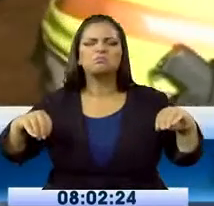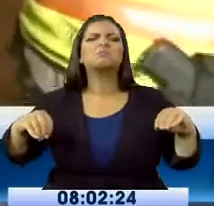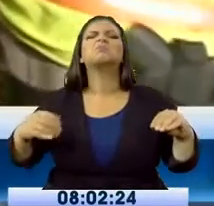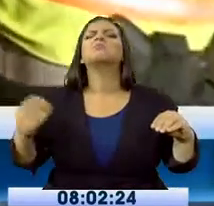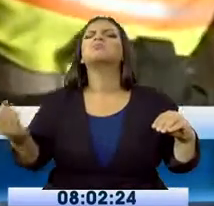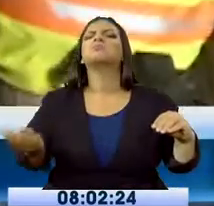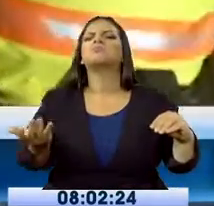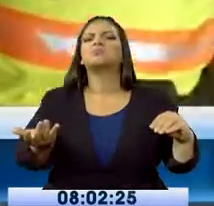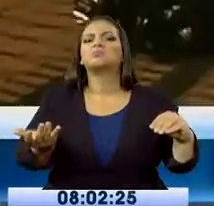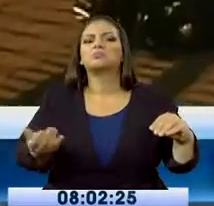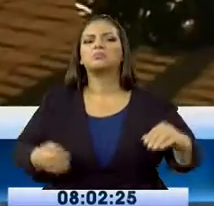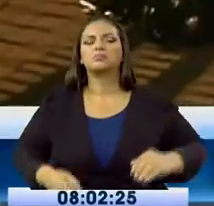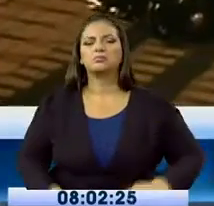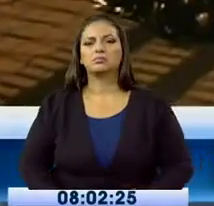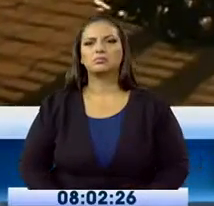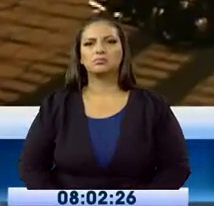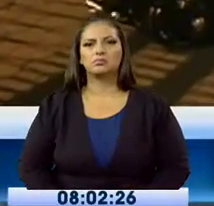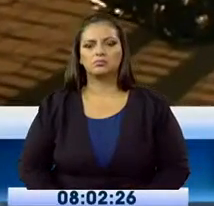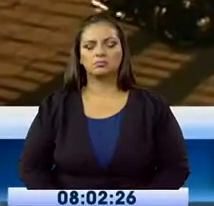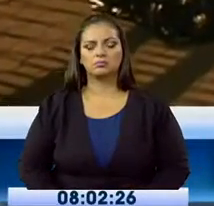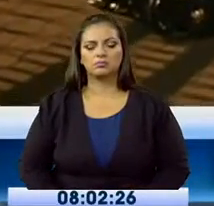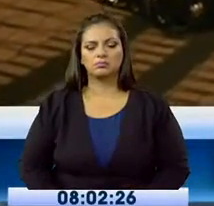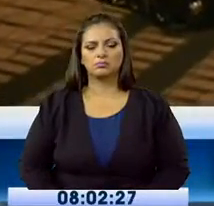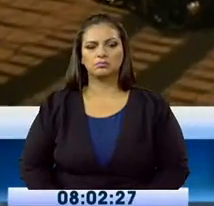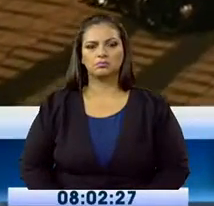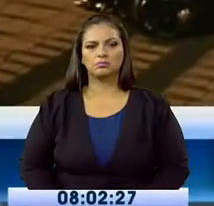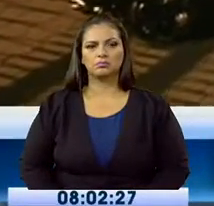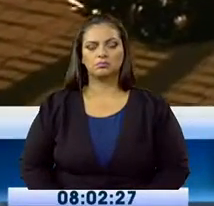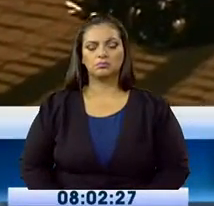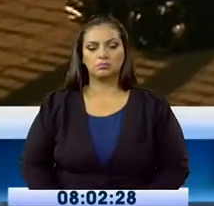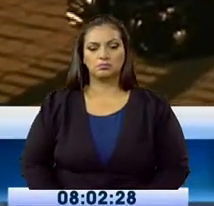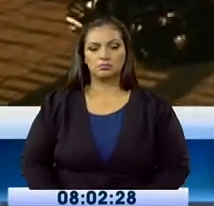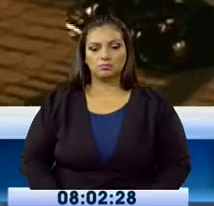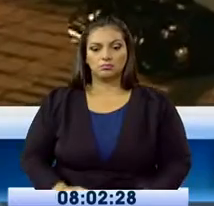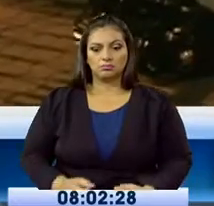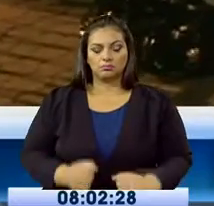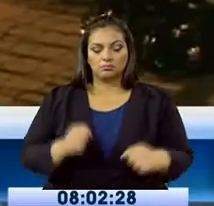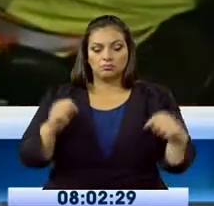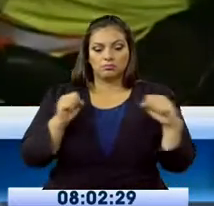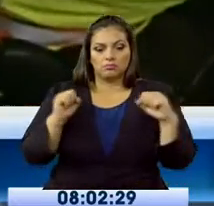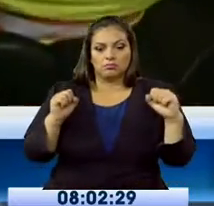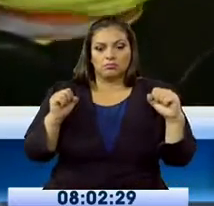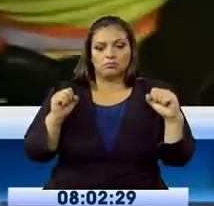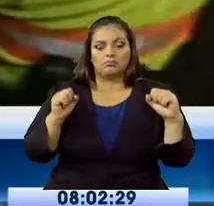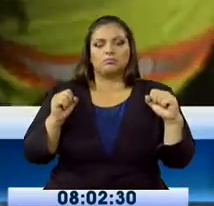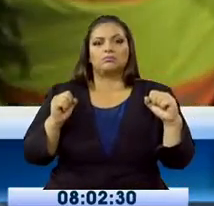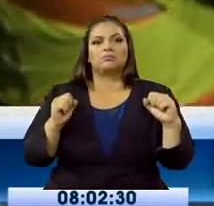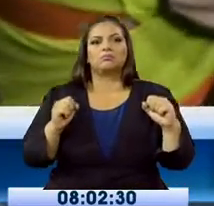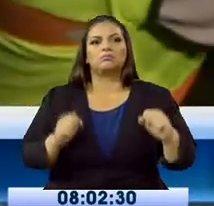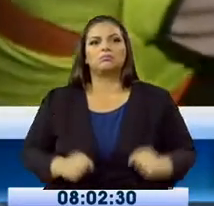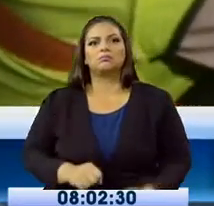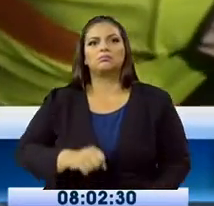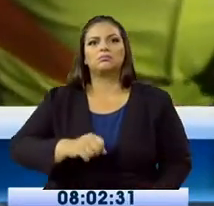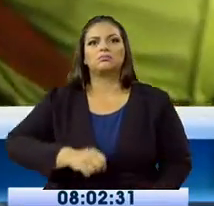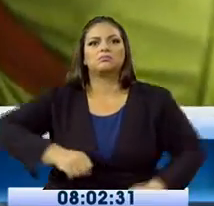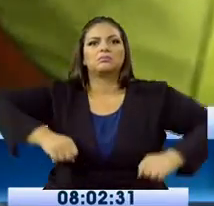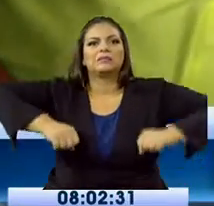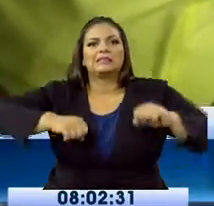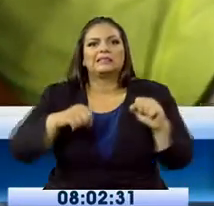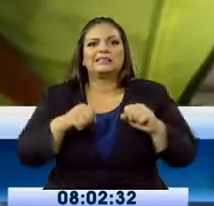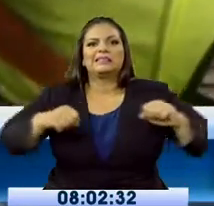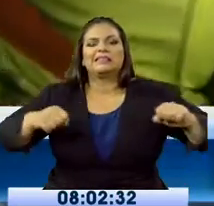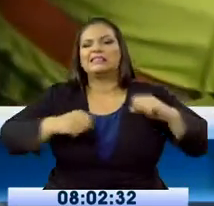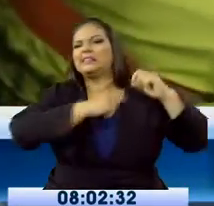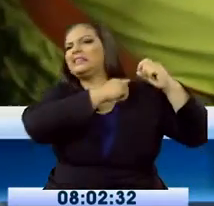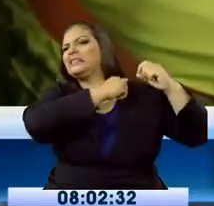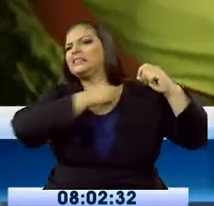funda. Lo que se encontró dejó atónito a más de uno. Una gallina sin cabeza,